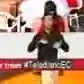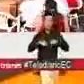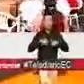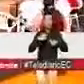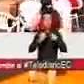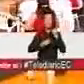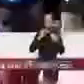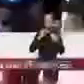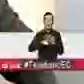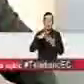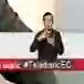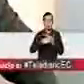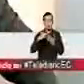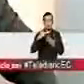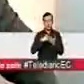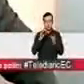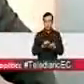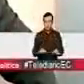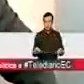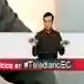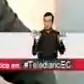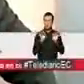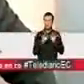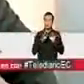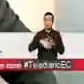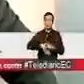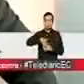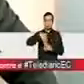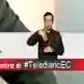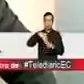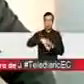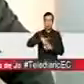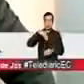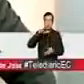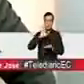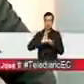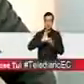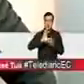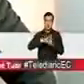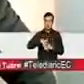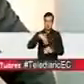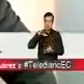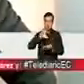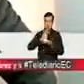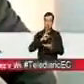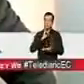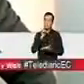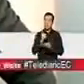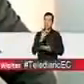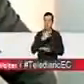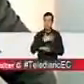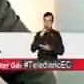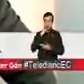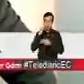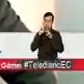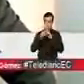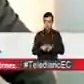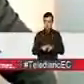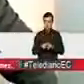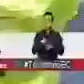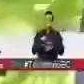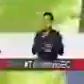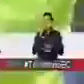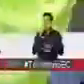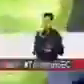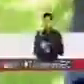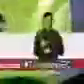un aplicativo móvil. Que se pueda imprimir un certificado de que da fe de que la información que yo estoy revisando efectivamente